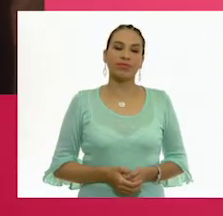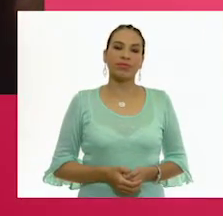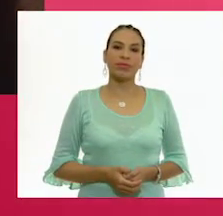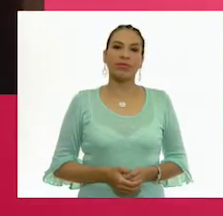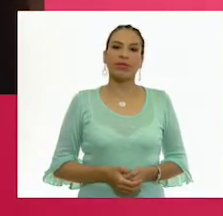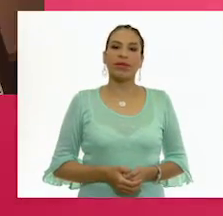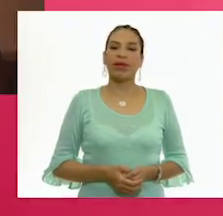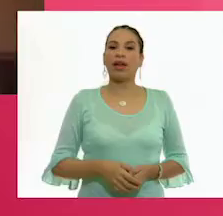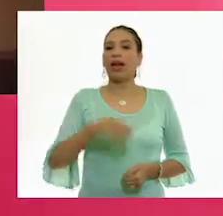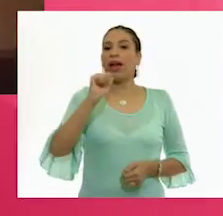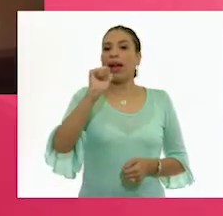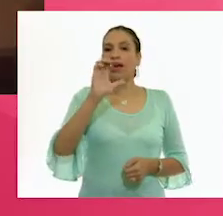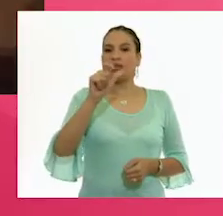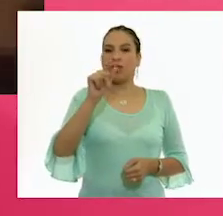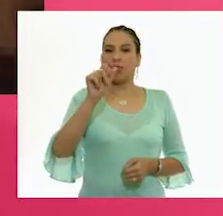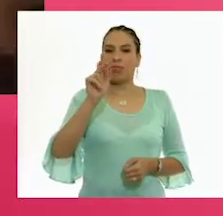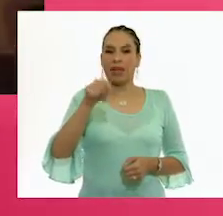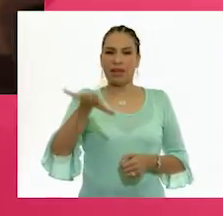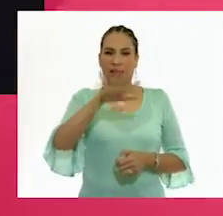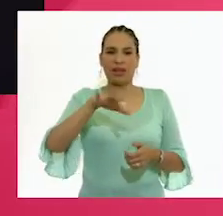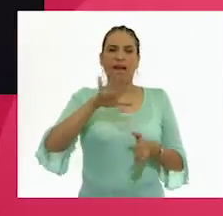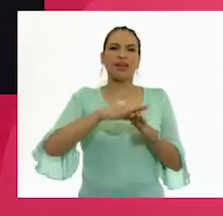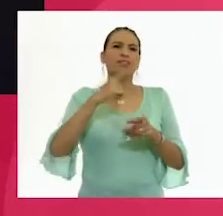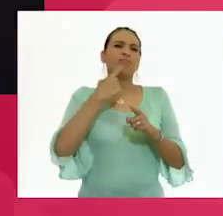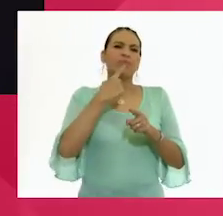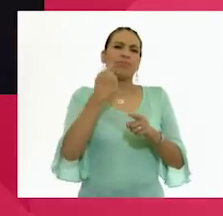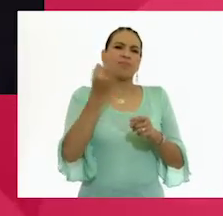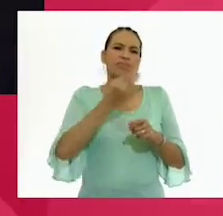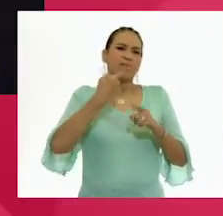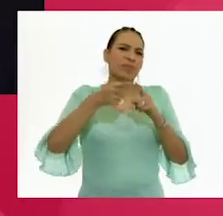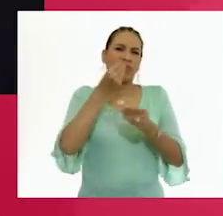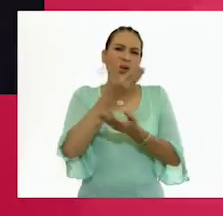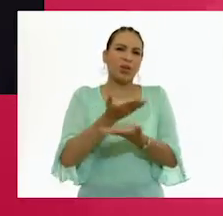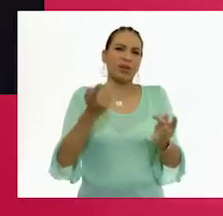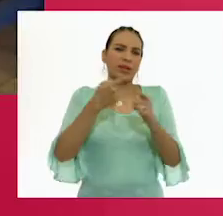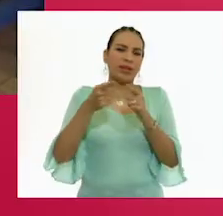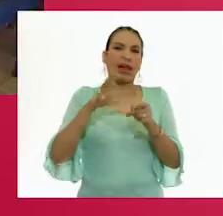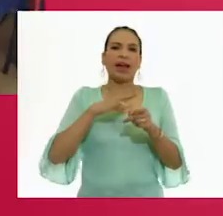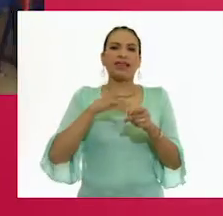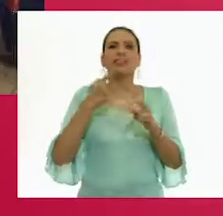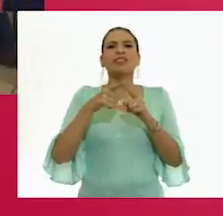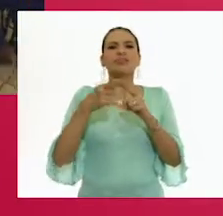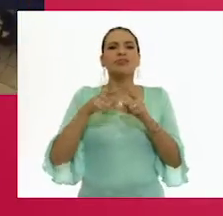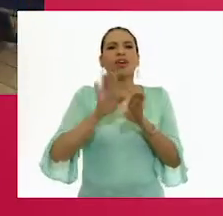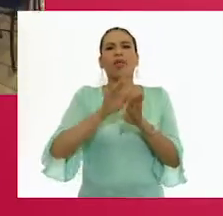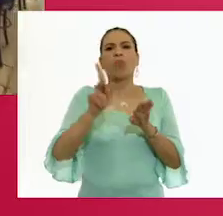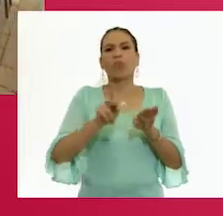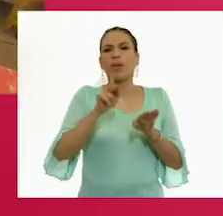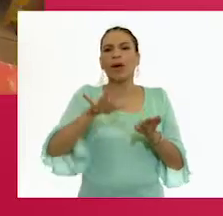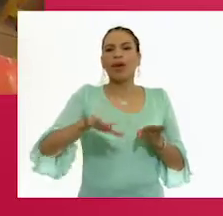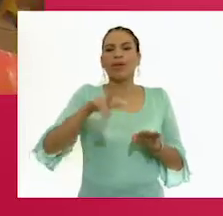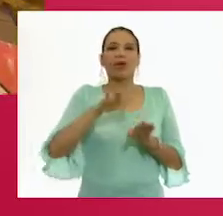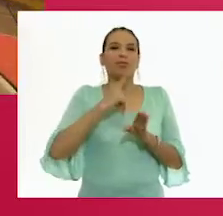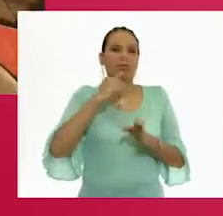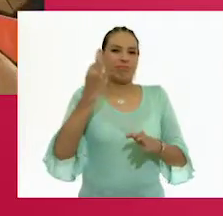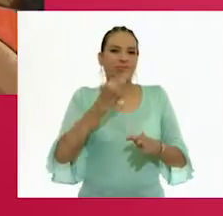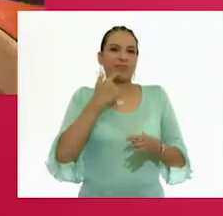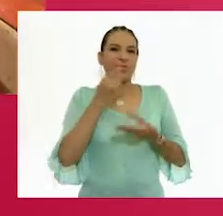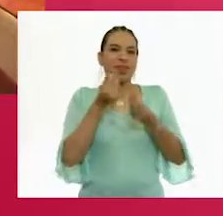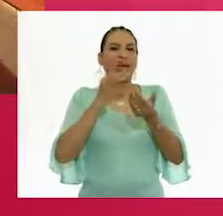Además, Actopan tenemos una amplia gastronomía. Actopan tiene un distintivo de pueblo con sabor, gracias